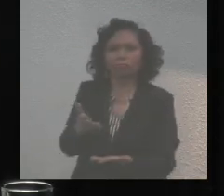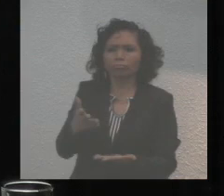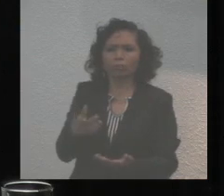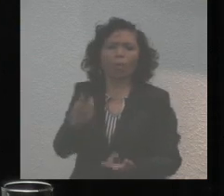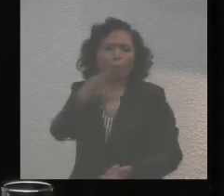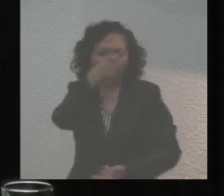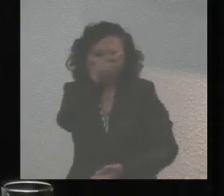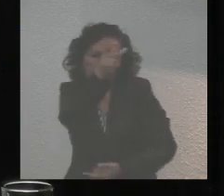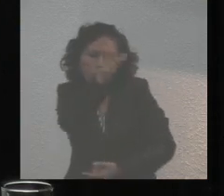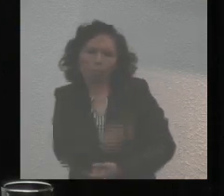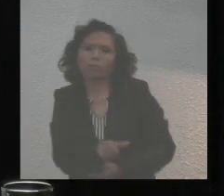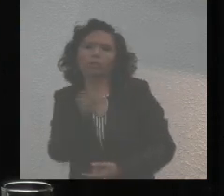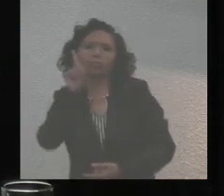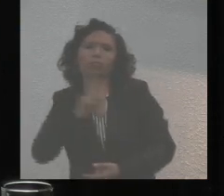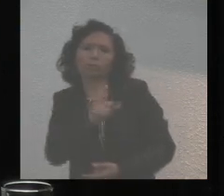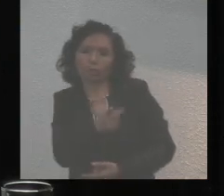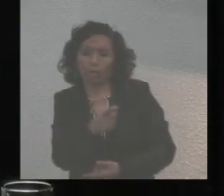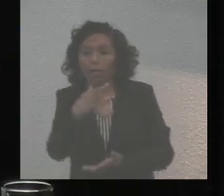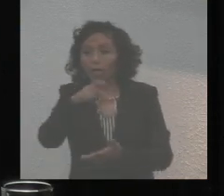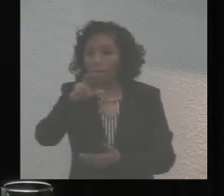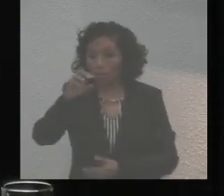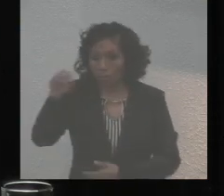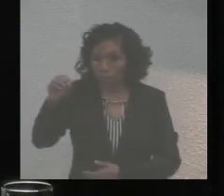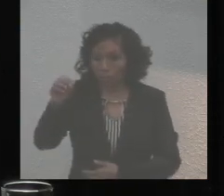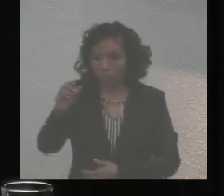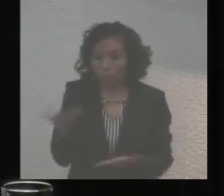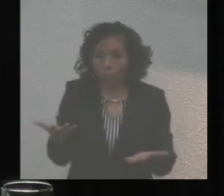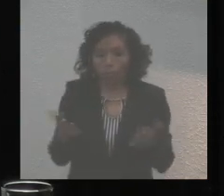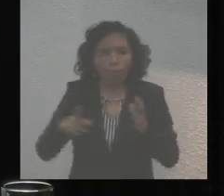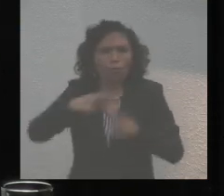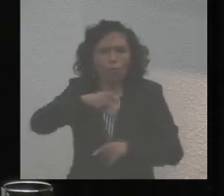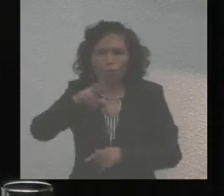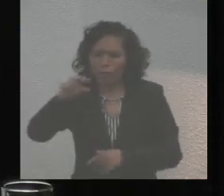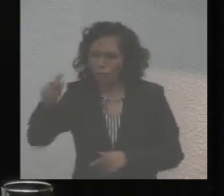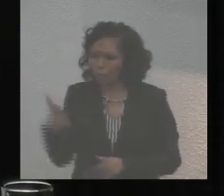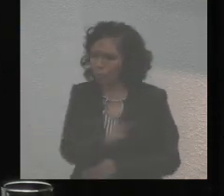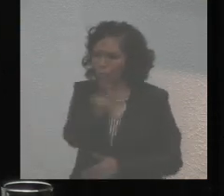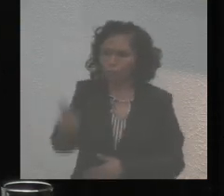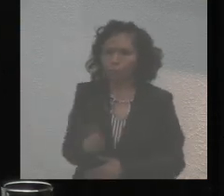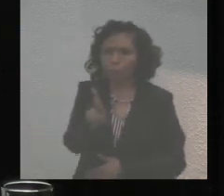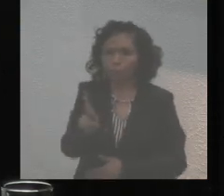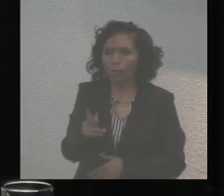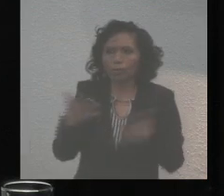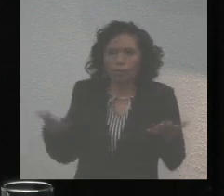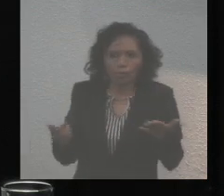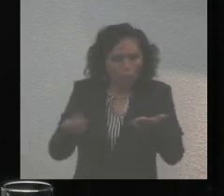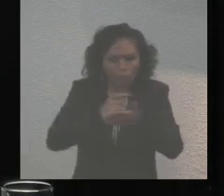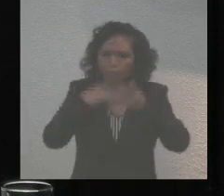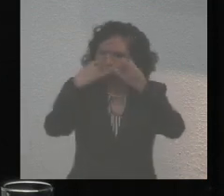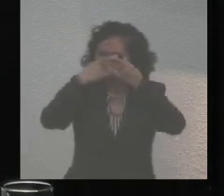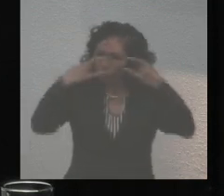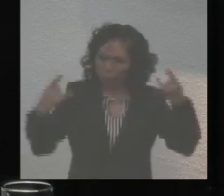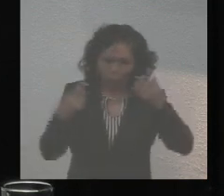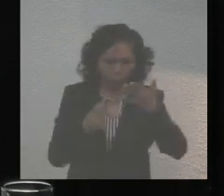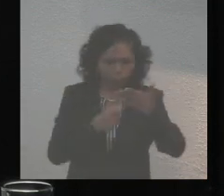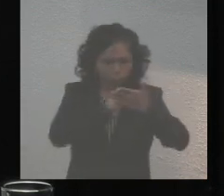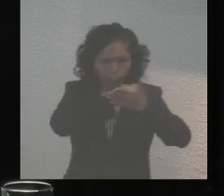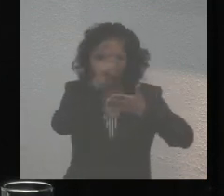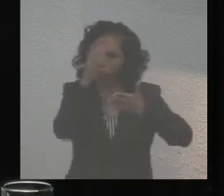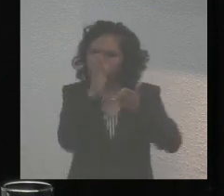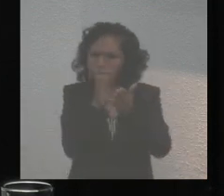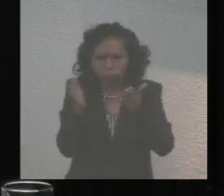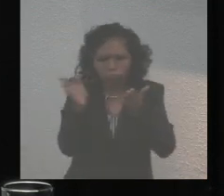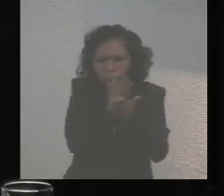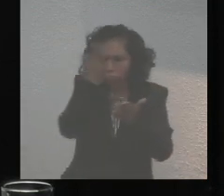su condición de tal. A Quintana Roo lo hace grande su pueblo. Estamos escribiendo todas y todos las páginas